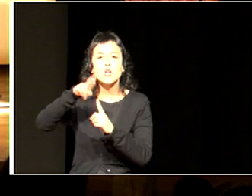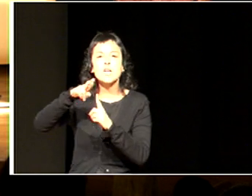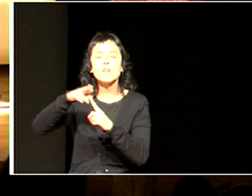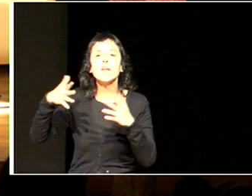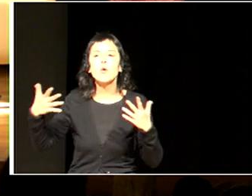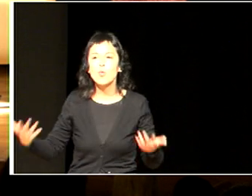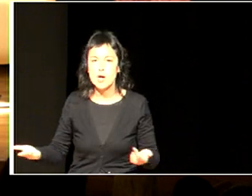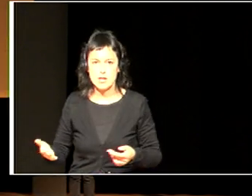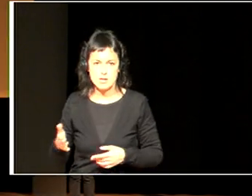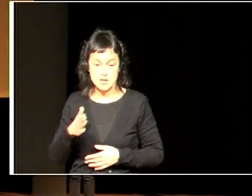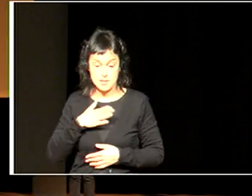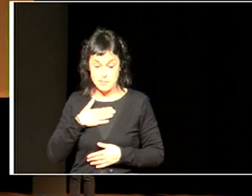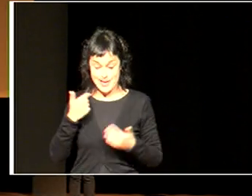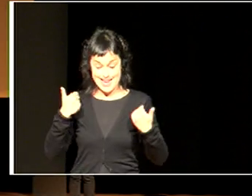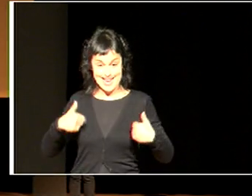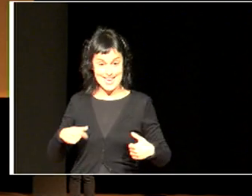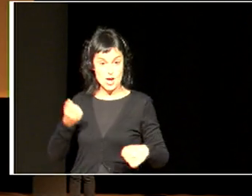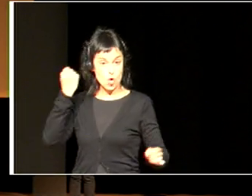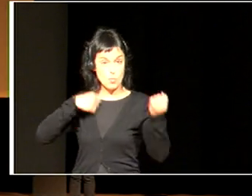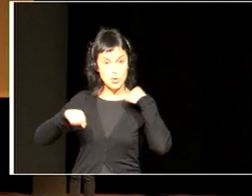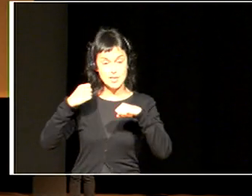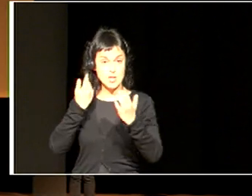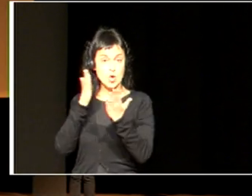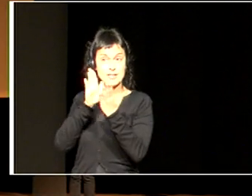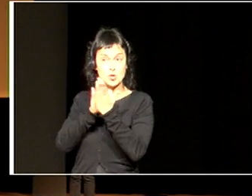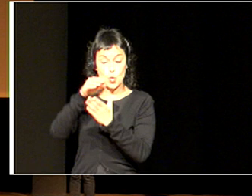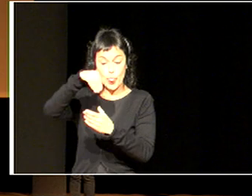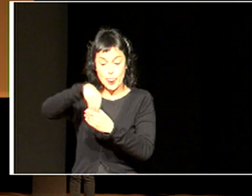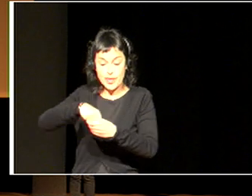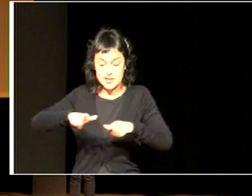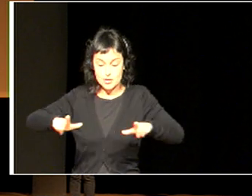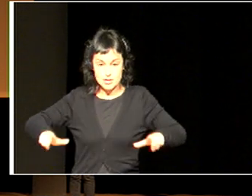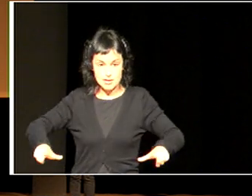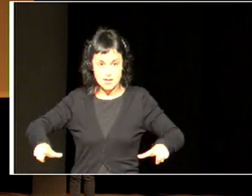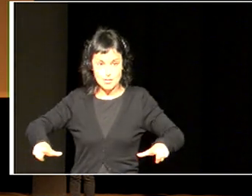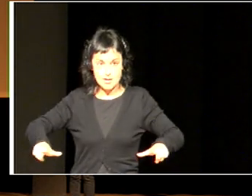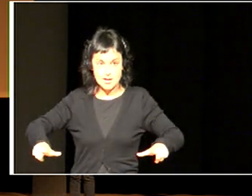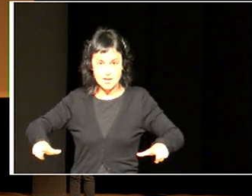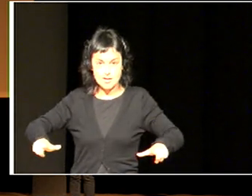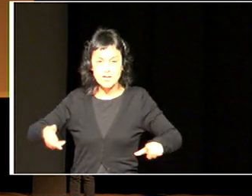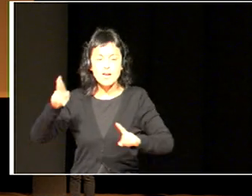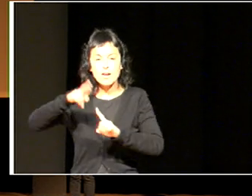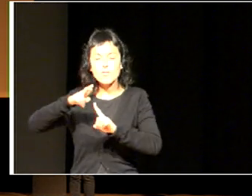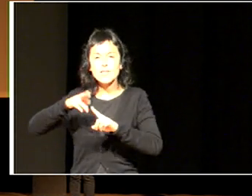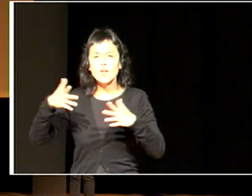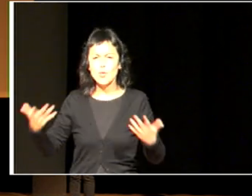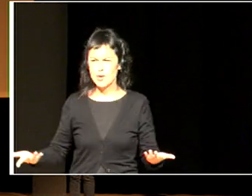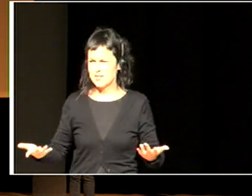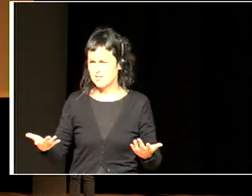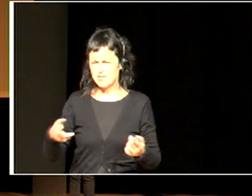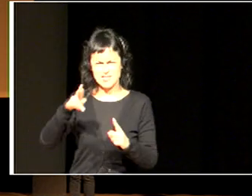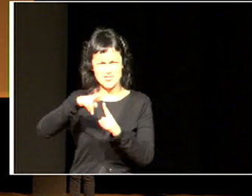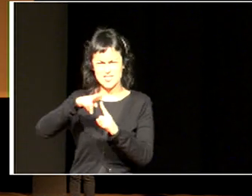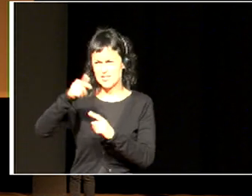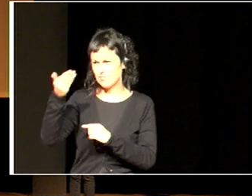mi propia actitud como docente dentro del aula de educación infantil importantísimos los referentes